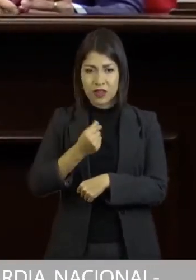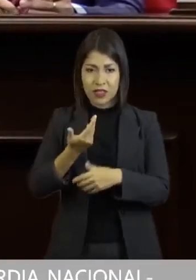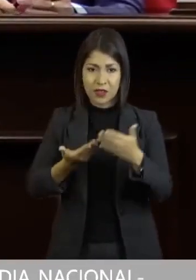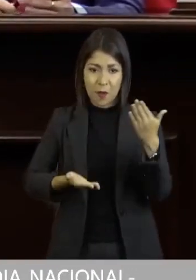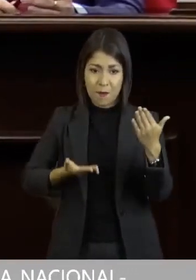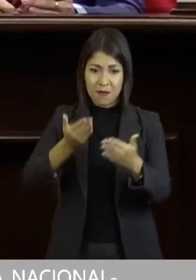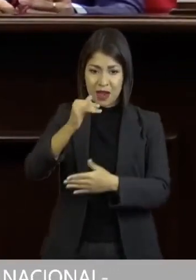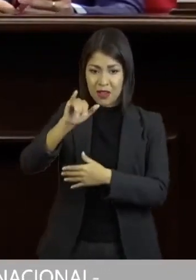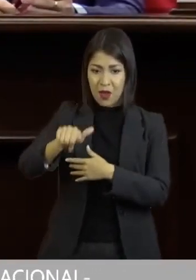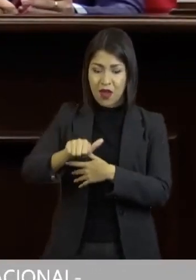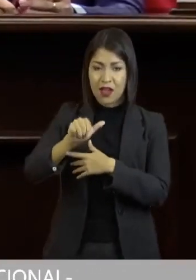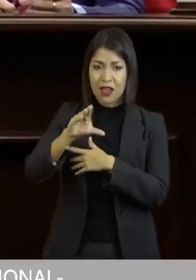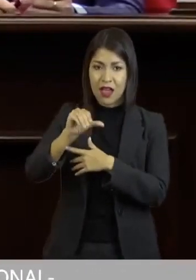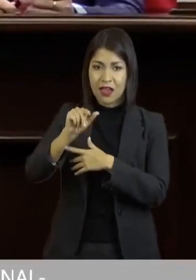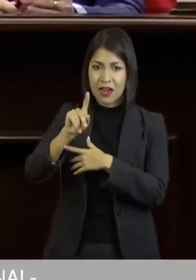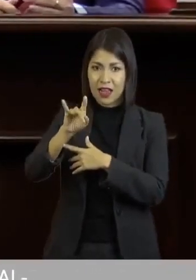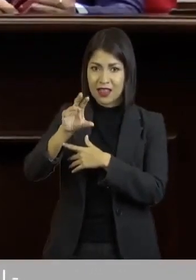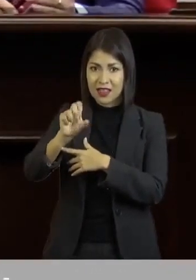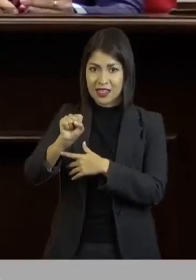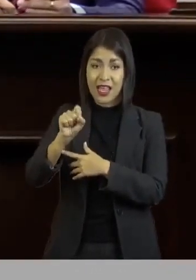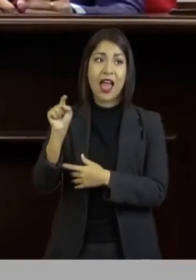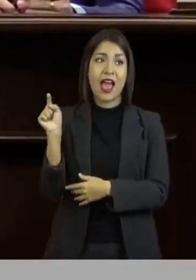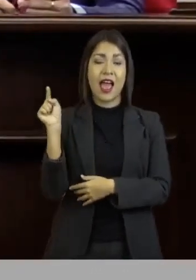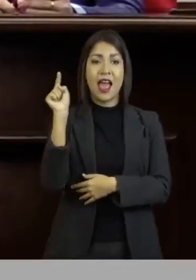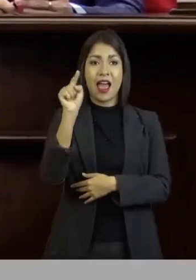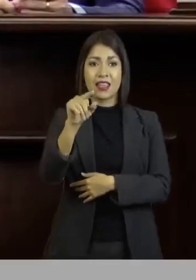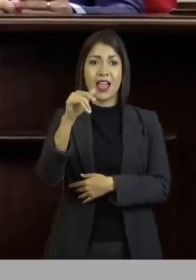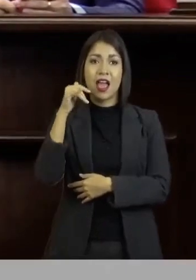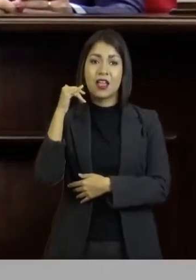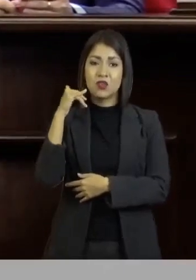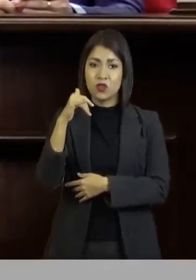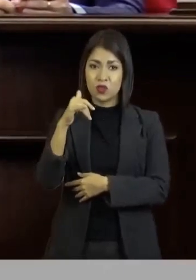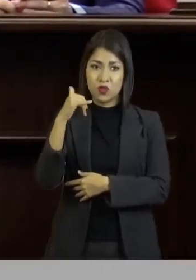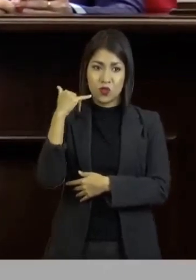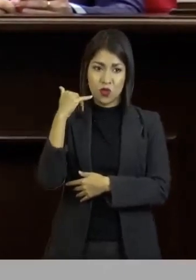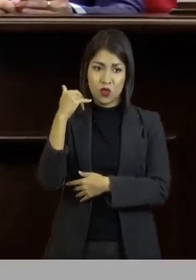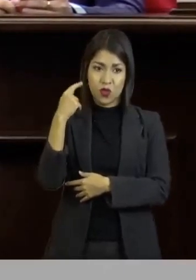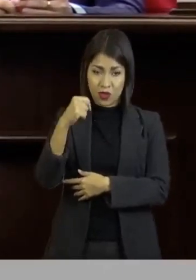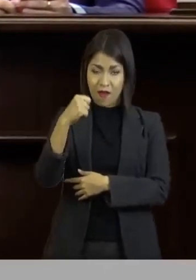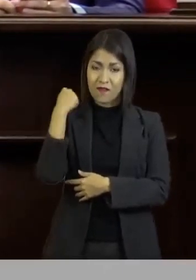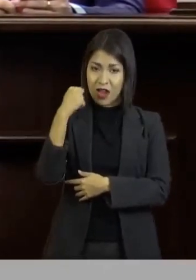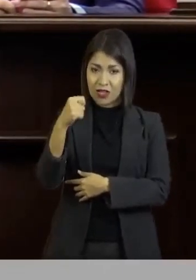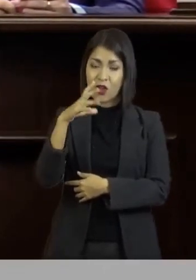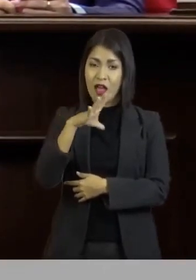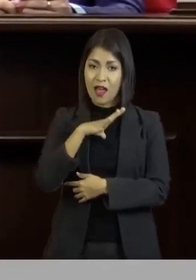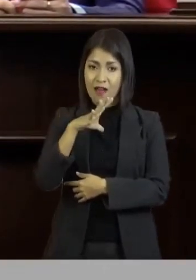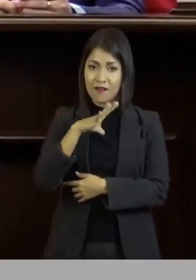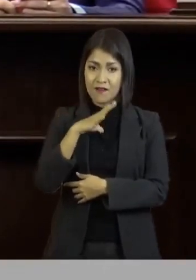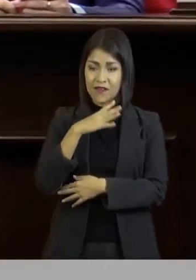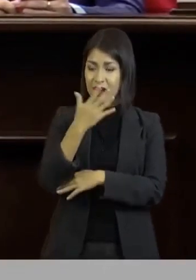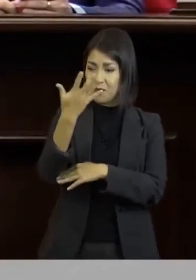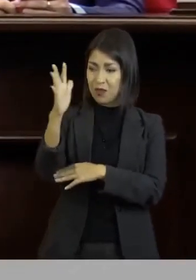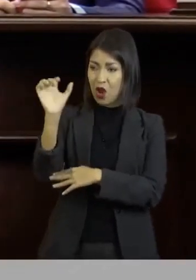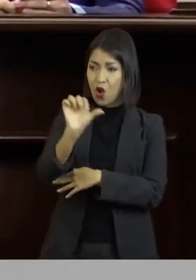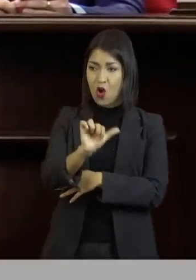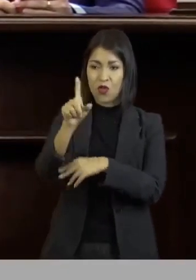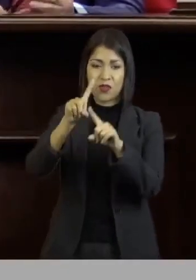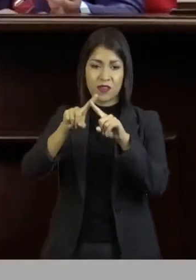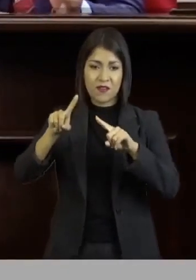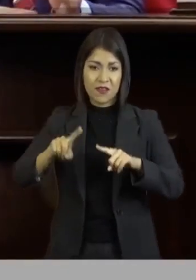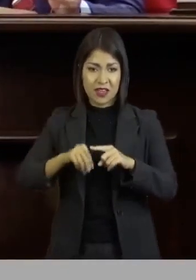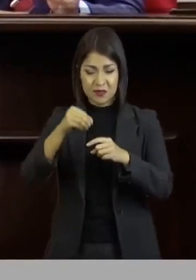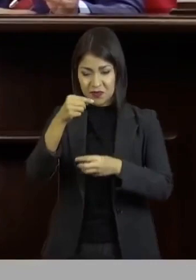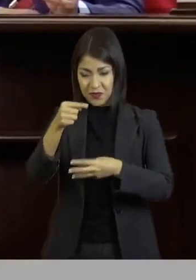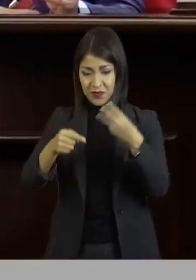jacarandas. Allá hay en nuestro pueblo un árbol que se llama el macuilí, otro el guayacán y otro el